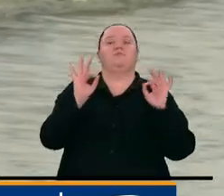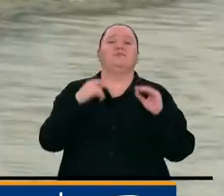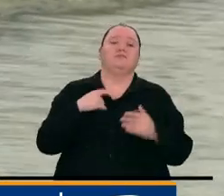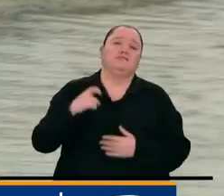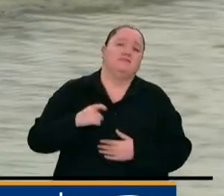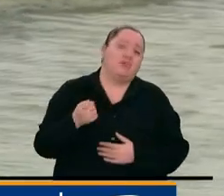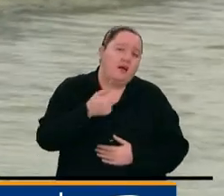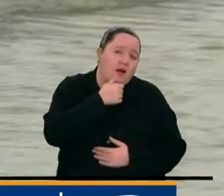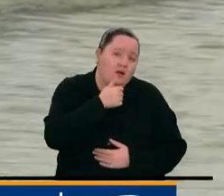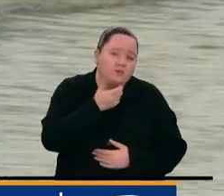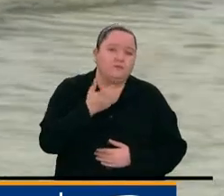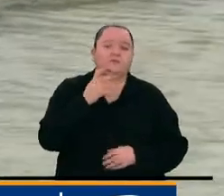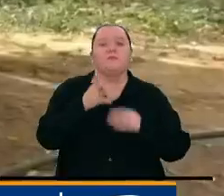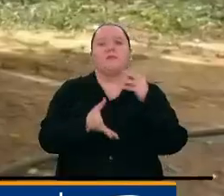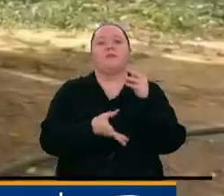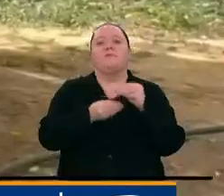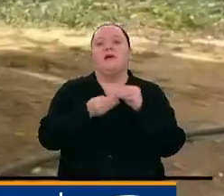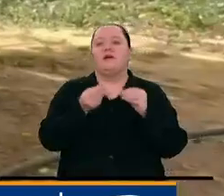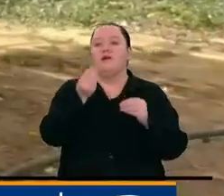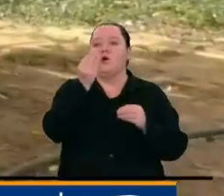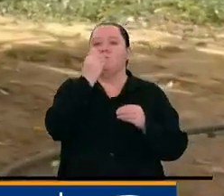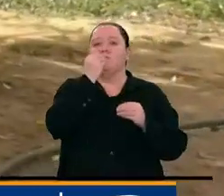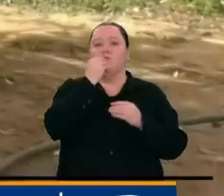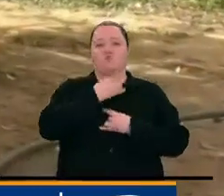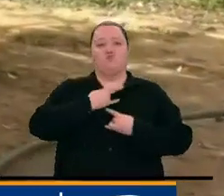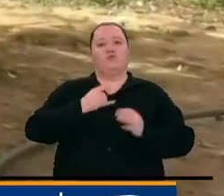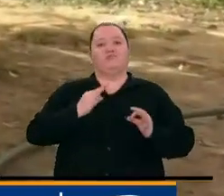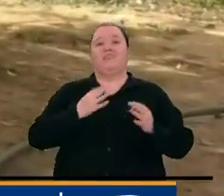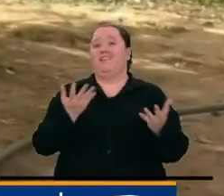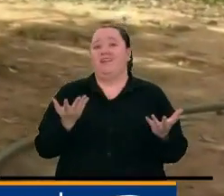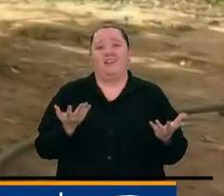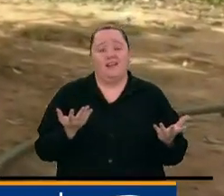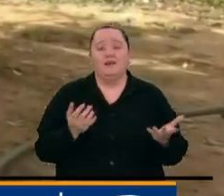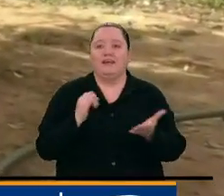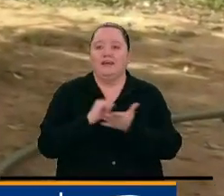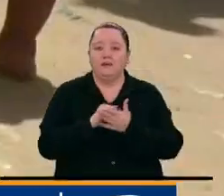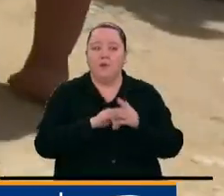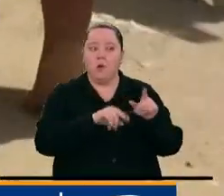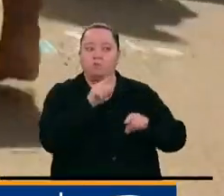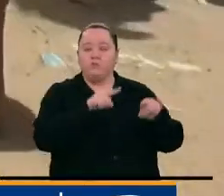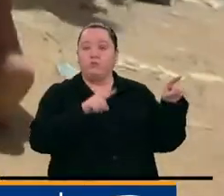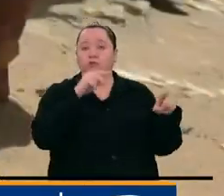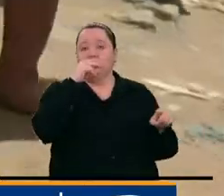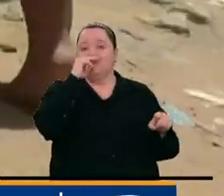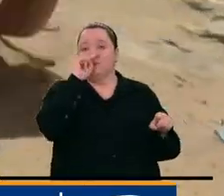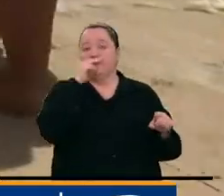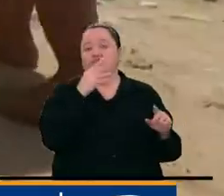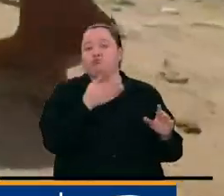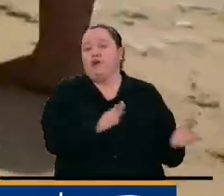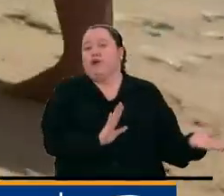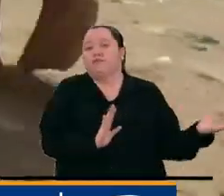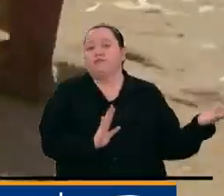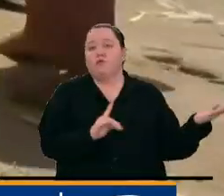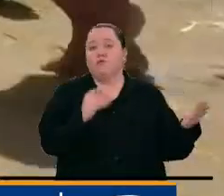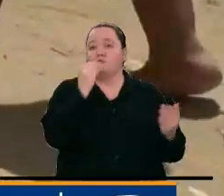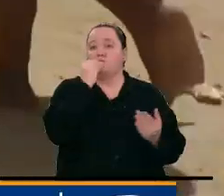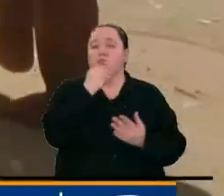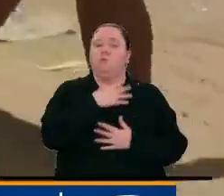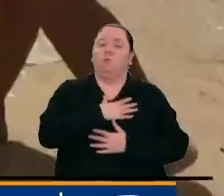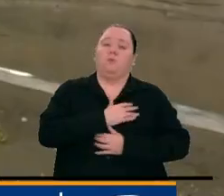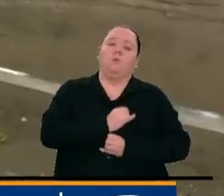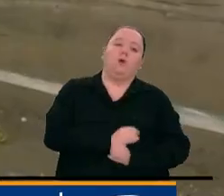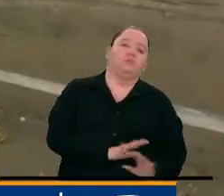y de los desnutrición también para los niños, que hay unos niños que mueren de esa